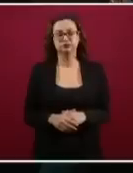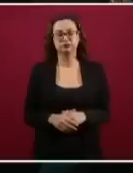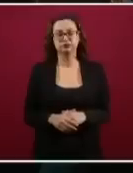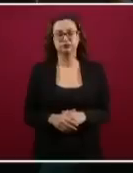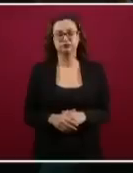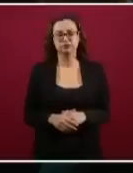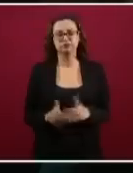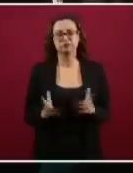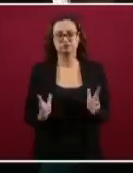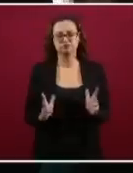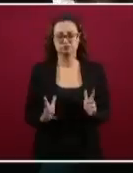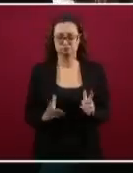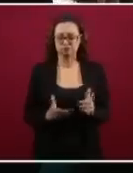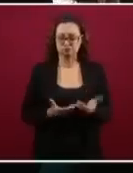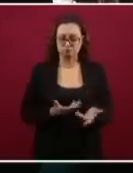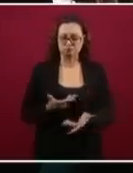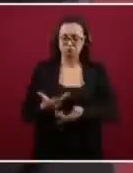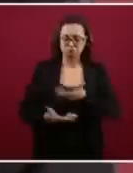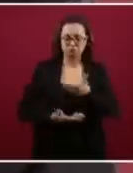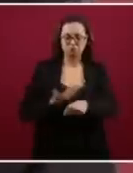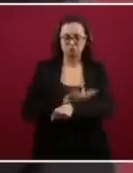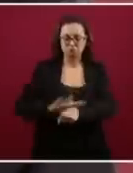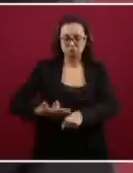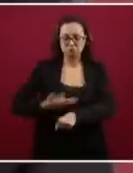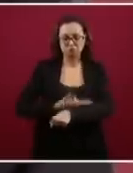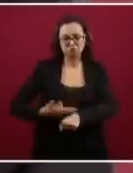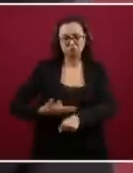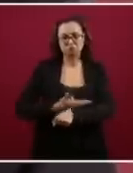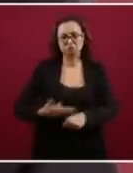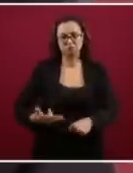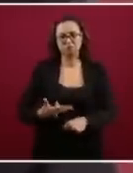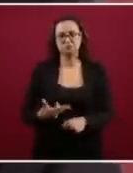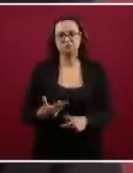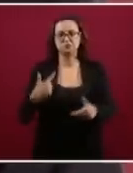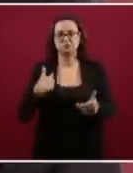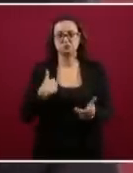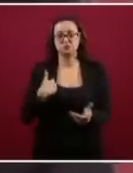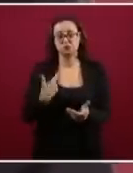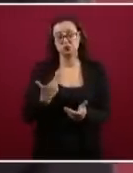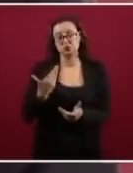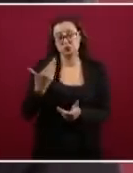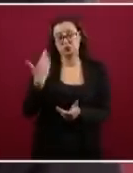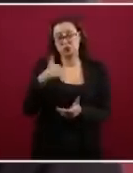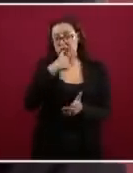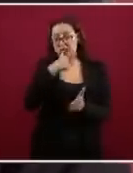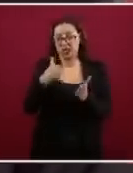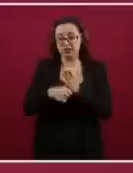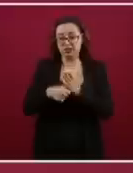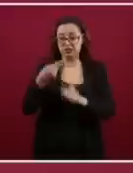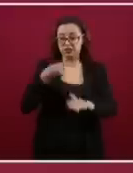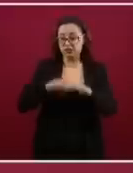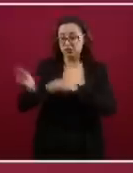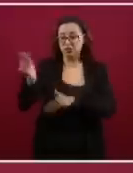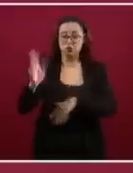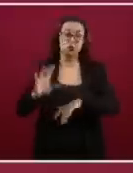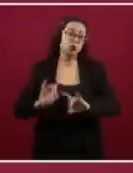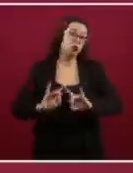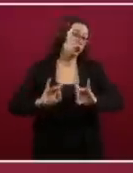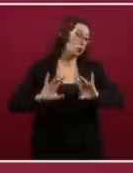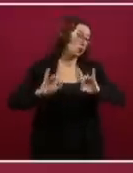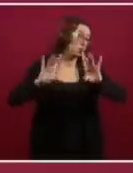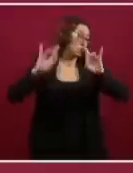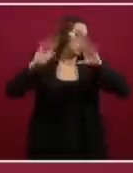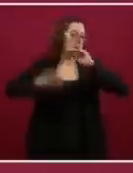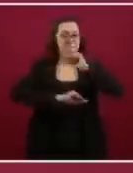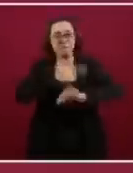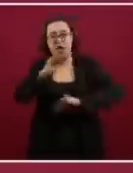vamos a tratar este asunto. Cuando mandé unas cartas con este propósito, hubo mucha polémica.